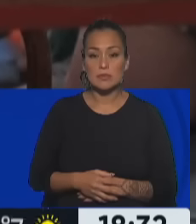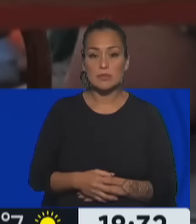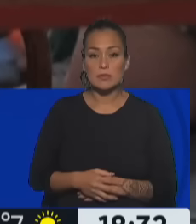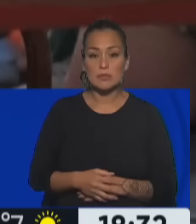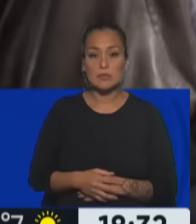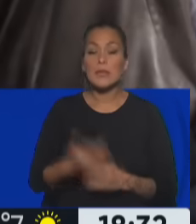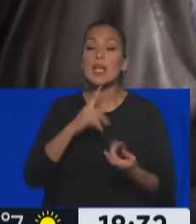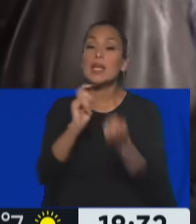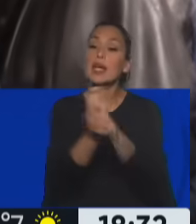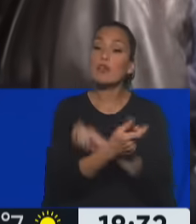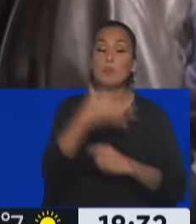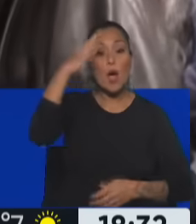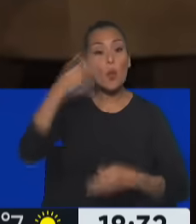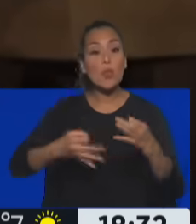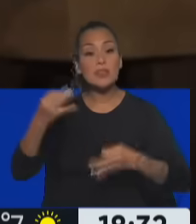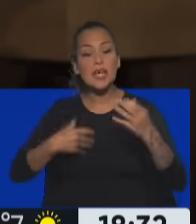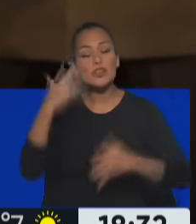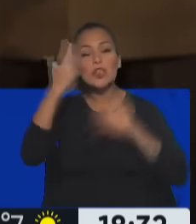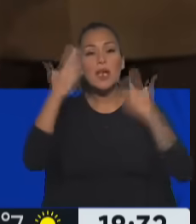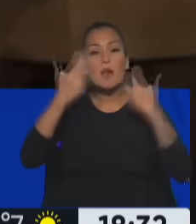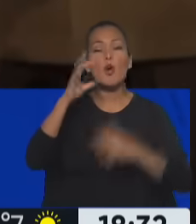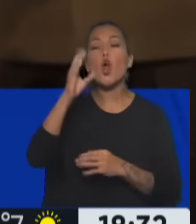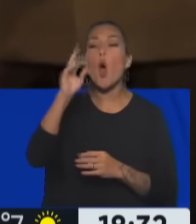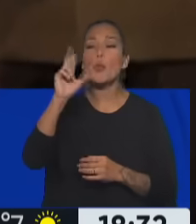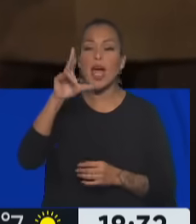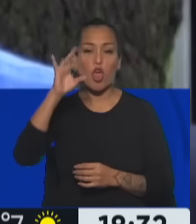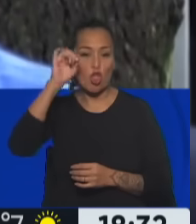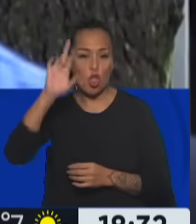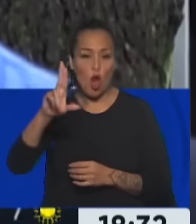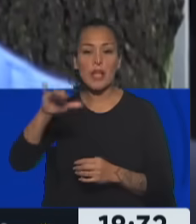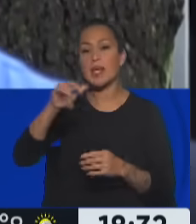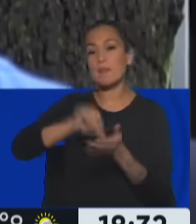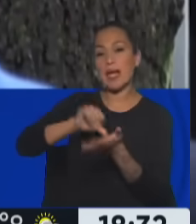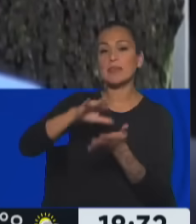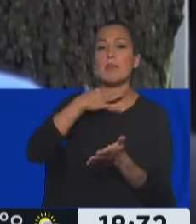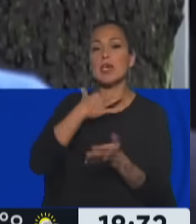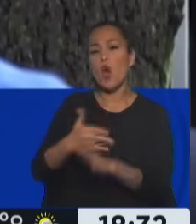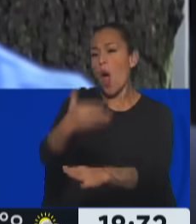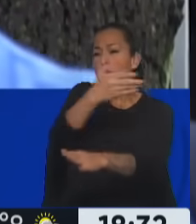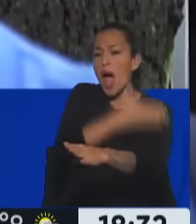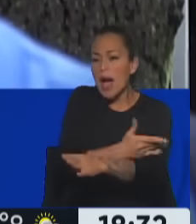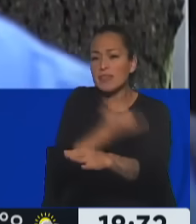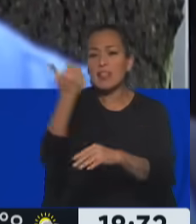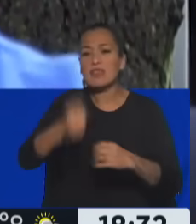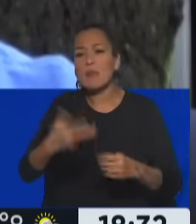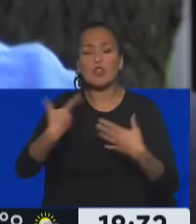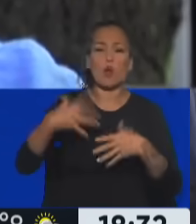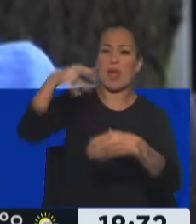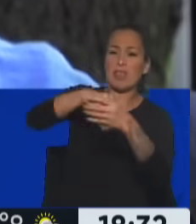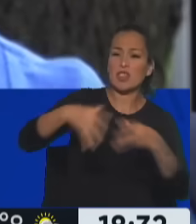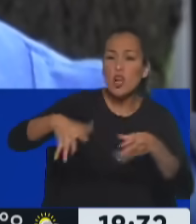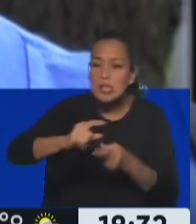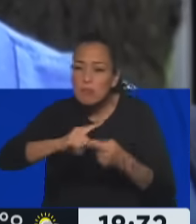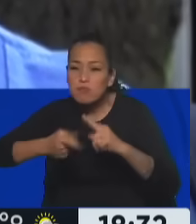La reforma judicial soñada por Andrés Manuel López Obrador en México ya es un hecho. Antes estaba todo dentro del mismo Poder Judicial, entre